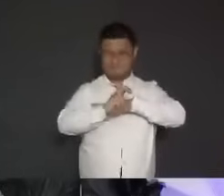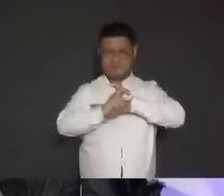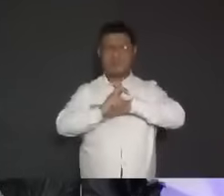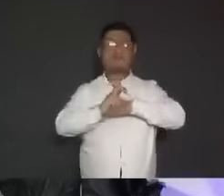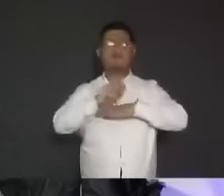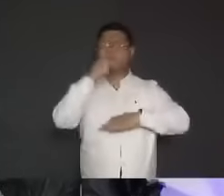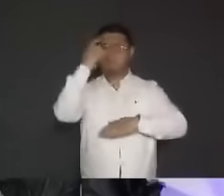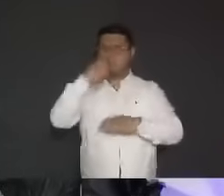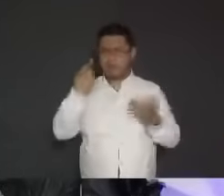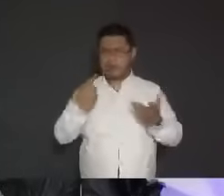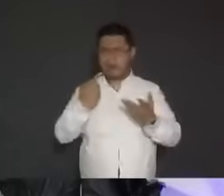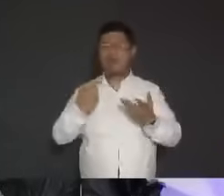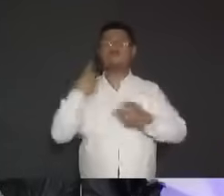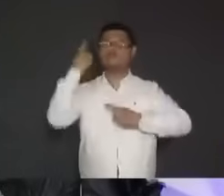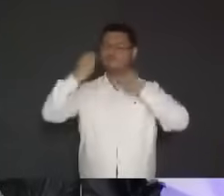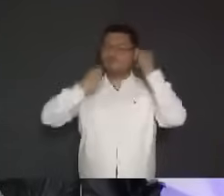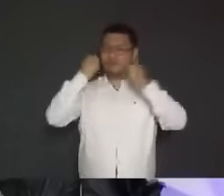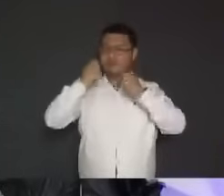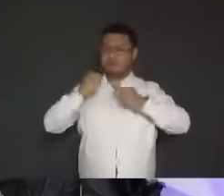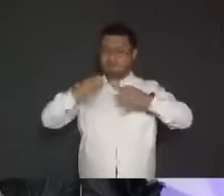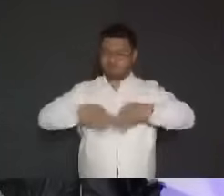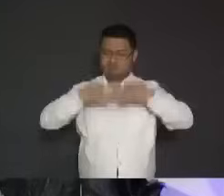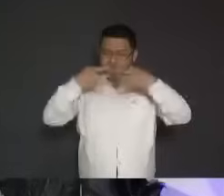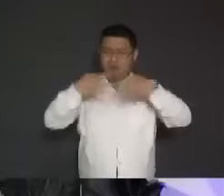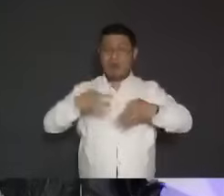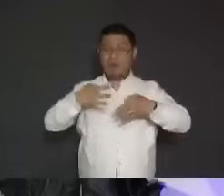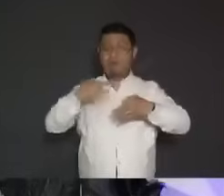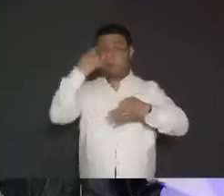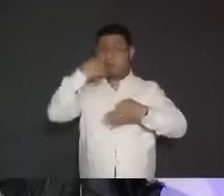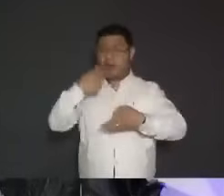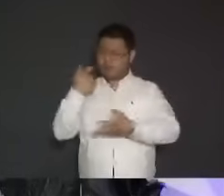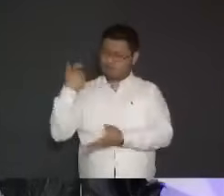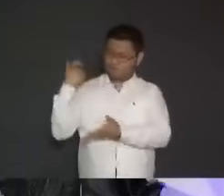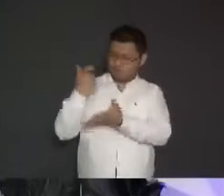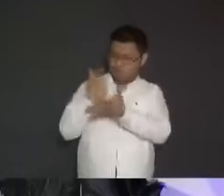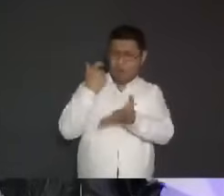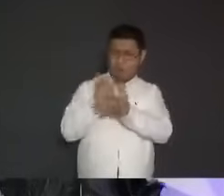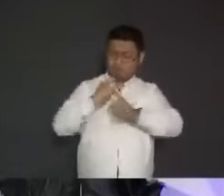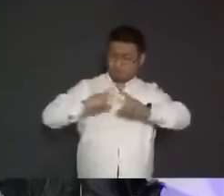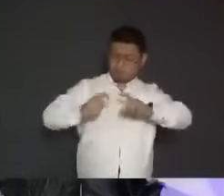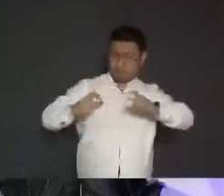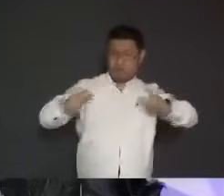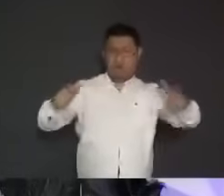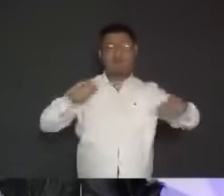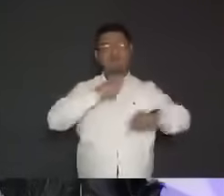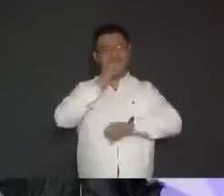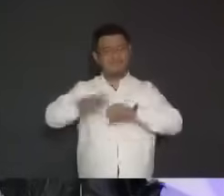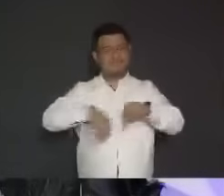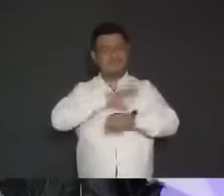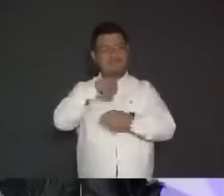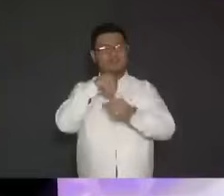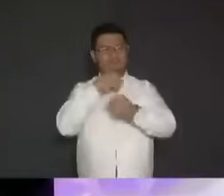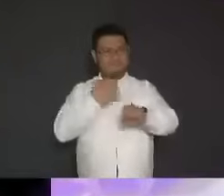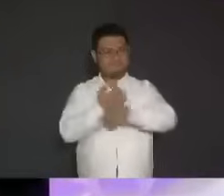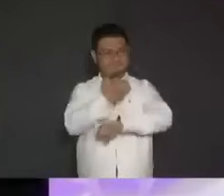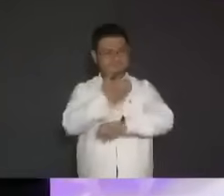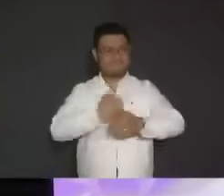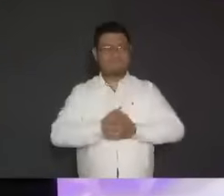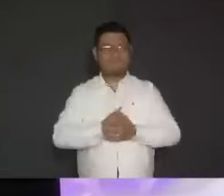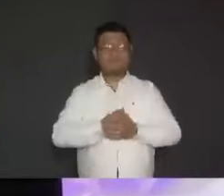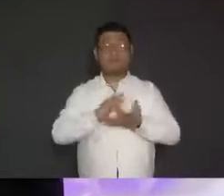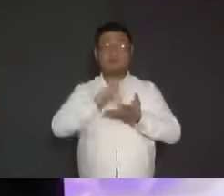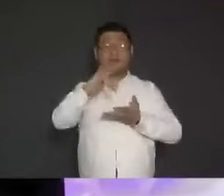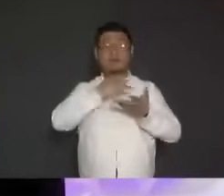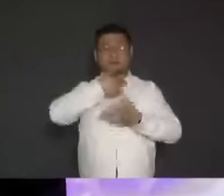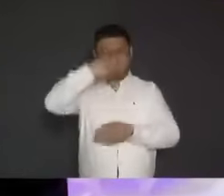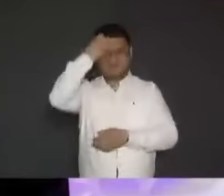turismo sustentable y comunitario que derrame la economía en las comunidades del estado. Gracias, candidato. Ahora es el